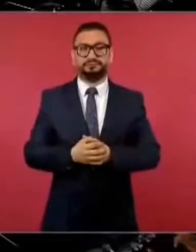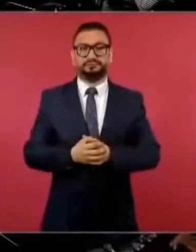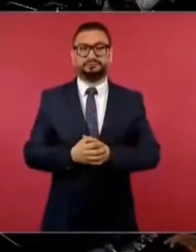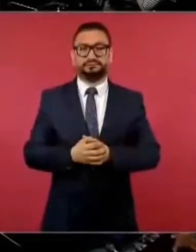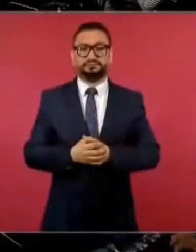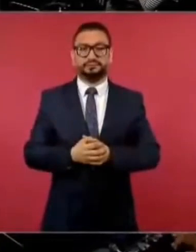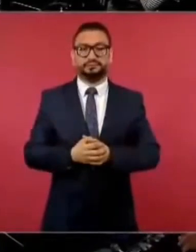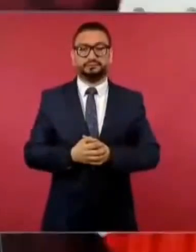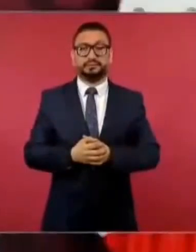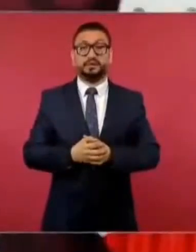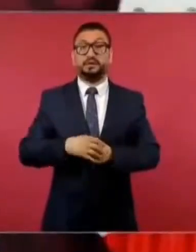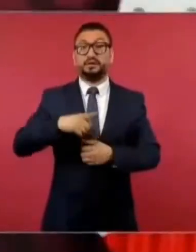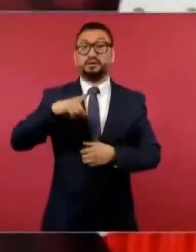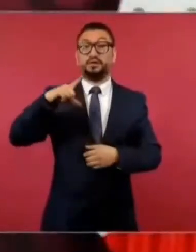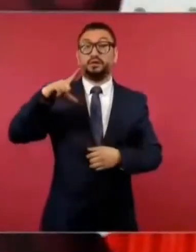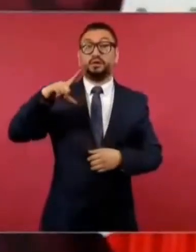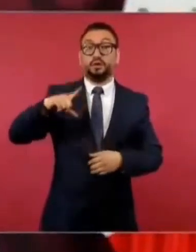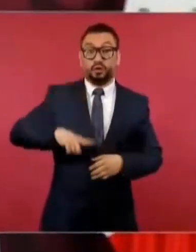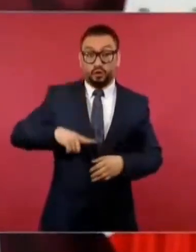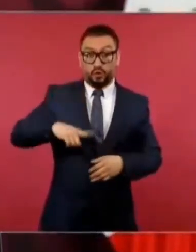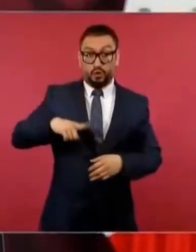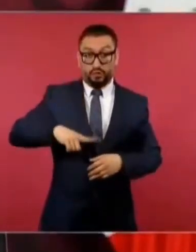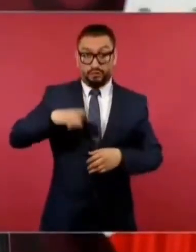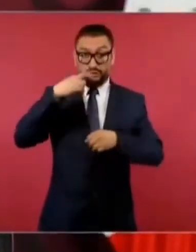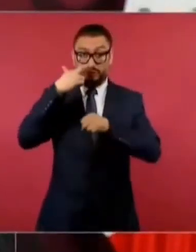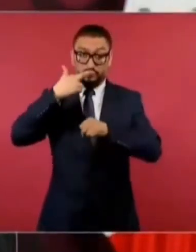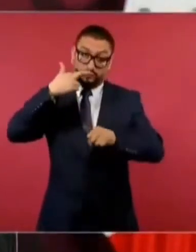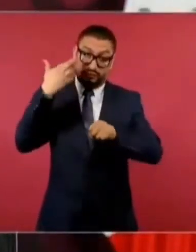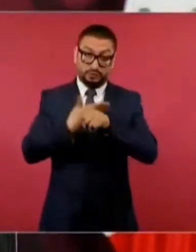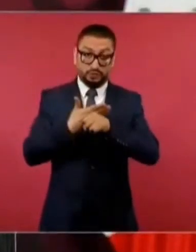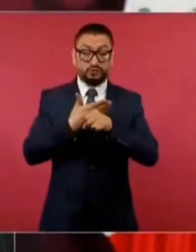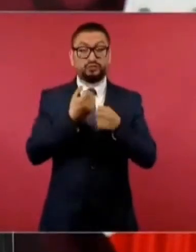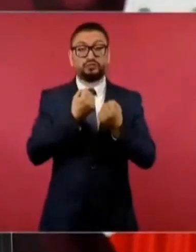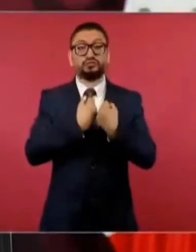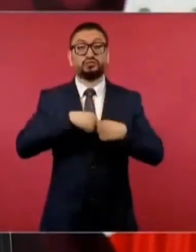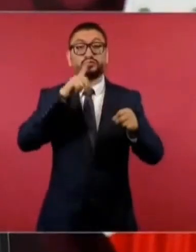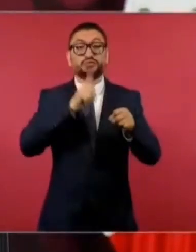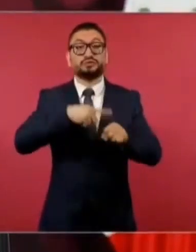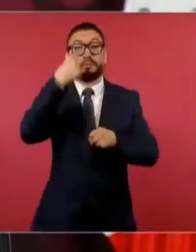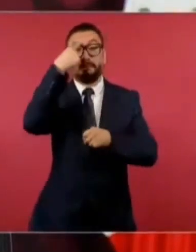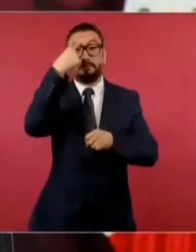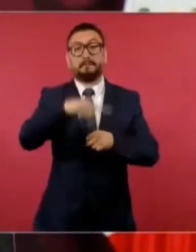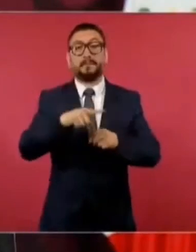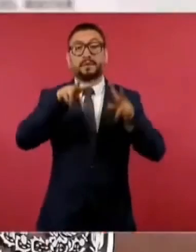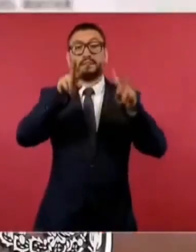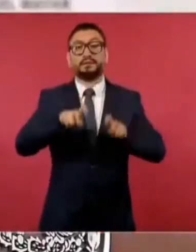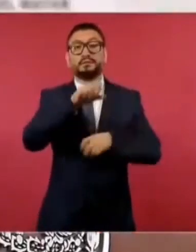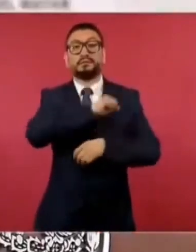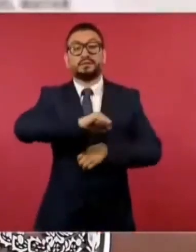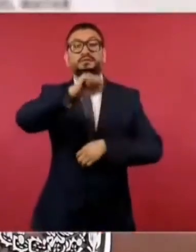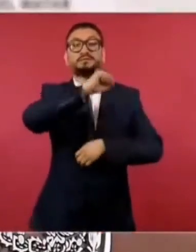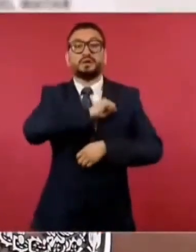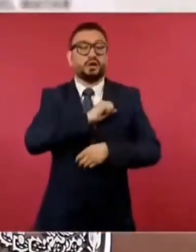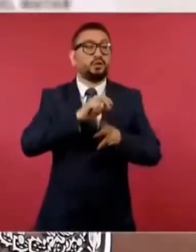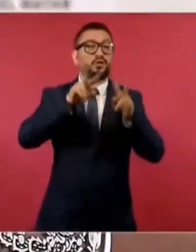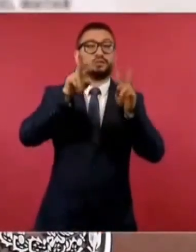y que el Estado incumpliera su responsabilidad social en cuanto a la salud, en cuanto a la educación.